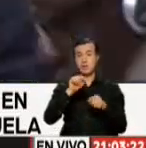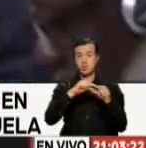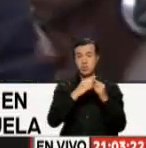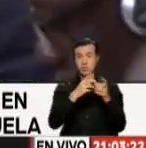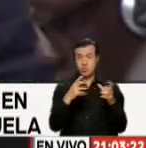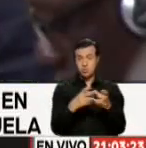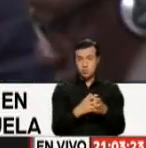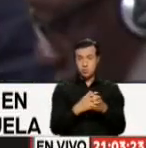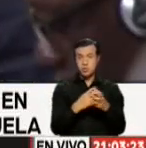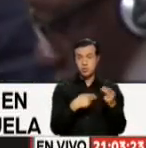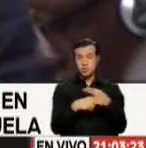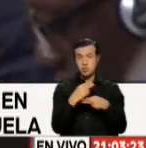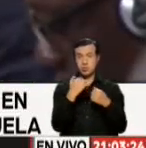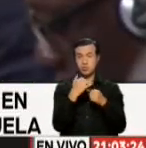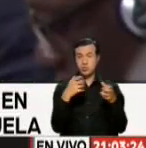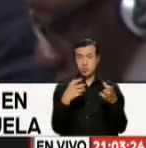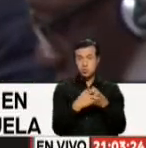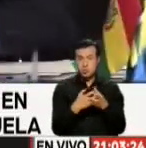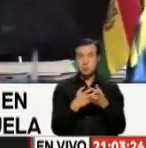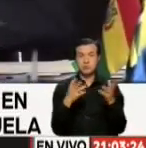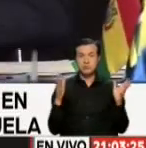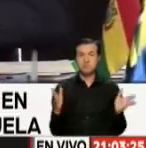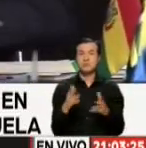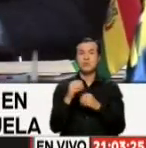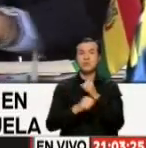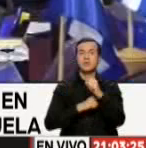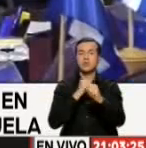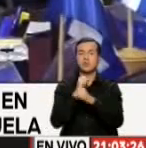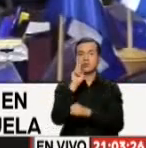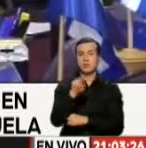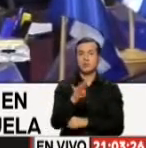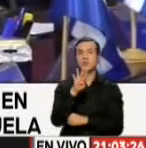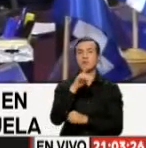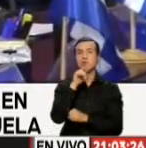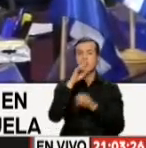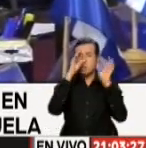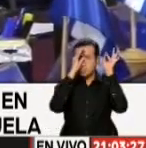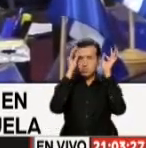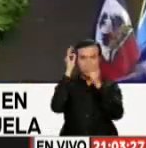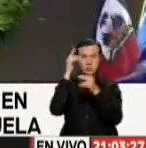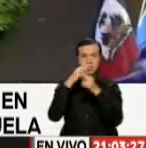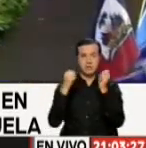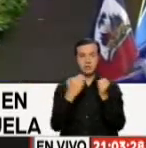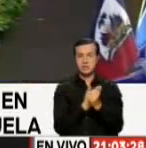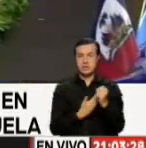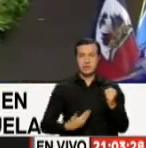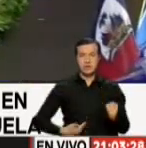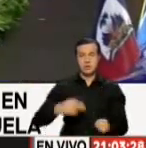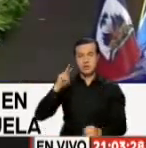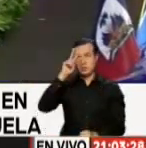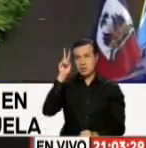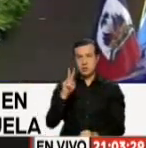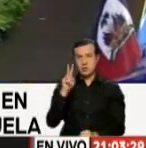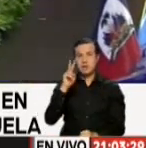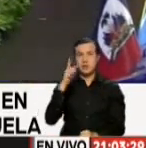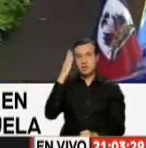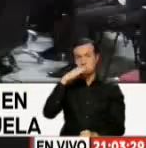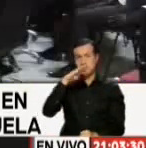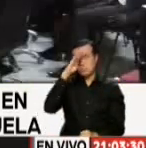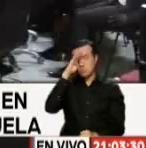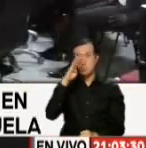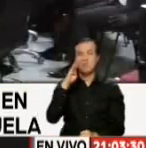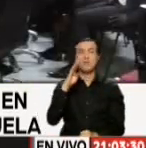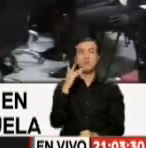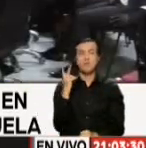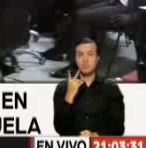como Tratado de Comercio de los Pueblos, fue impulsada en el año 2004 por Hugo Chávez, expresidente de Venezuela, y Fidel Castro, ex jefe de Estado de